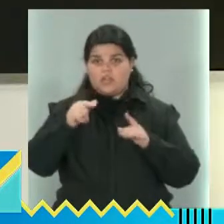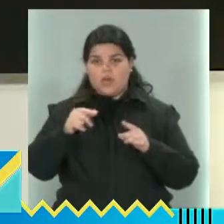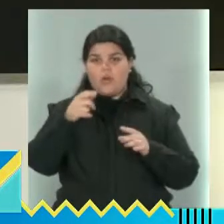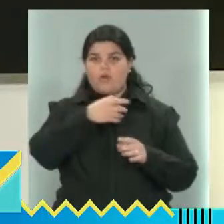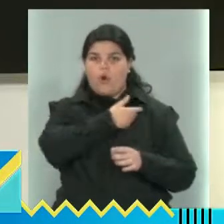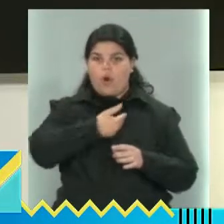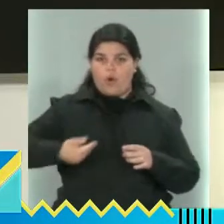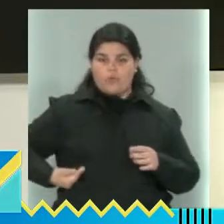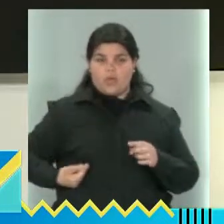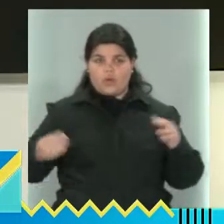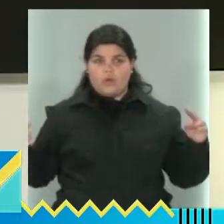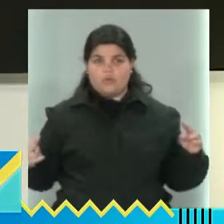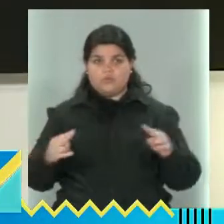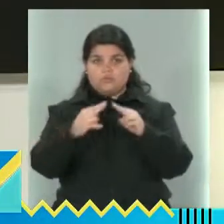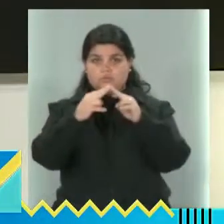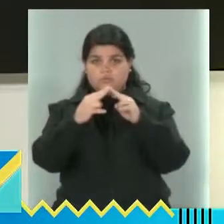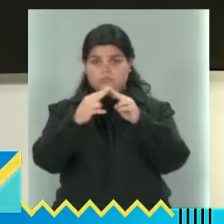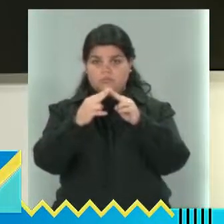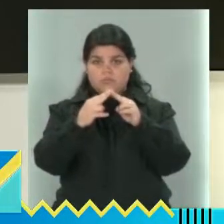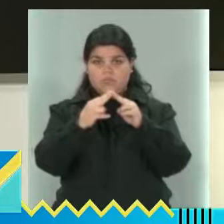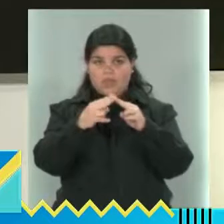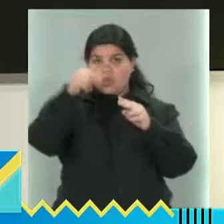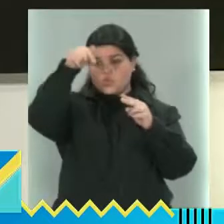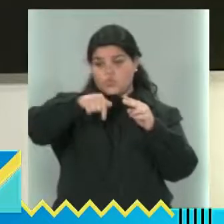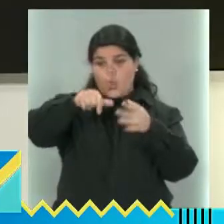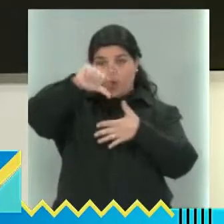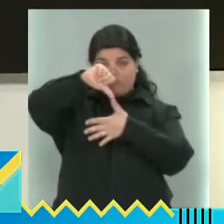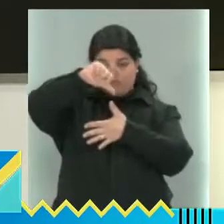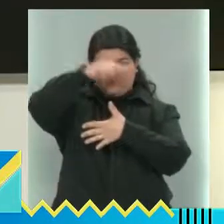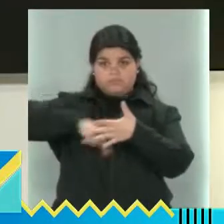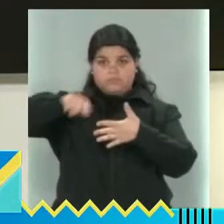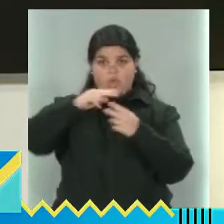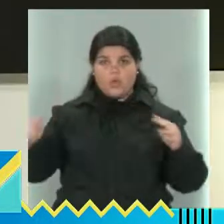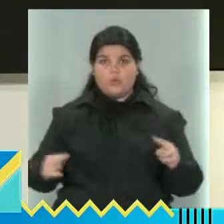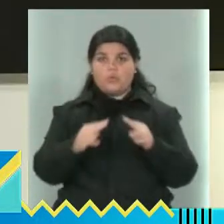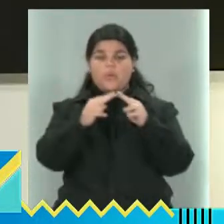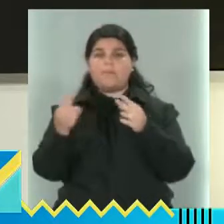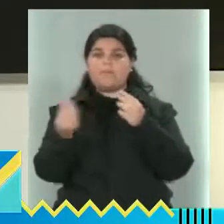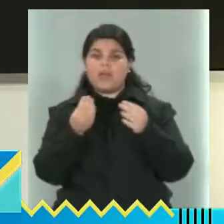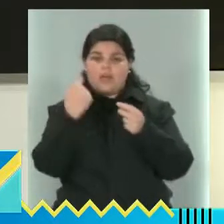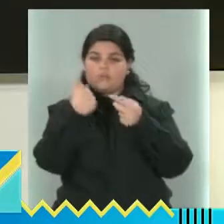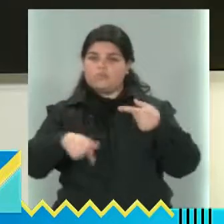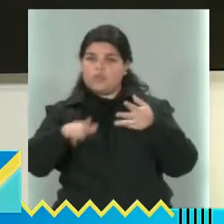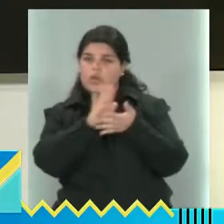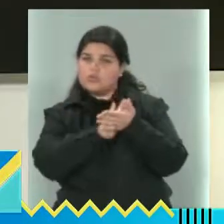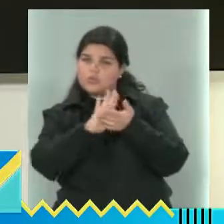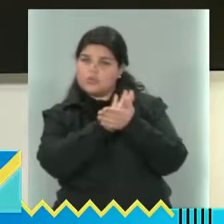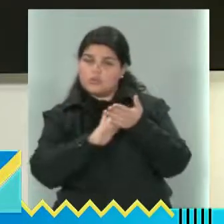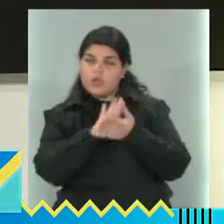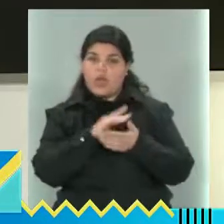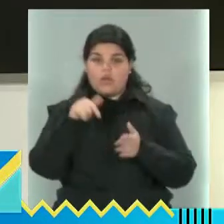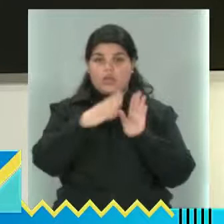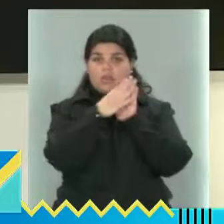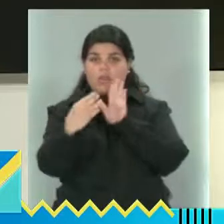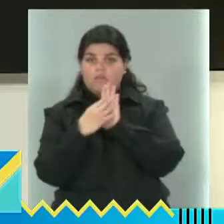estados, de miembros del hemisferio sur, bueno, que se encontraron para resolver varias cosas. Y llamamos a dos referentes,